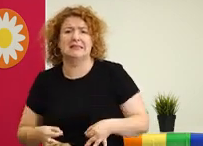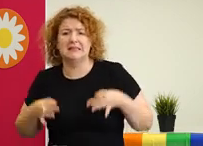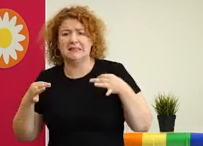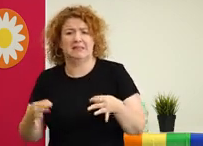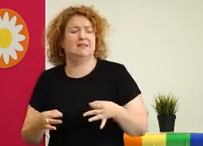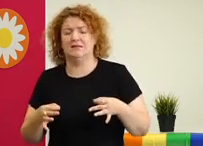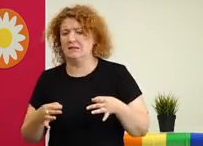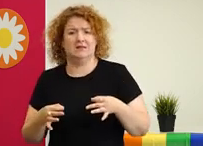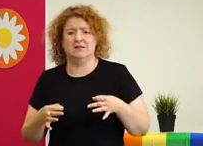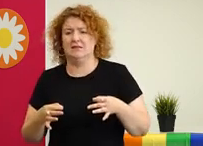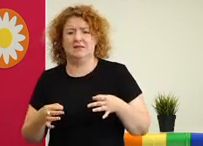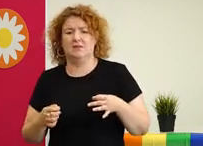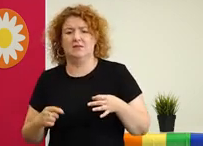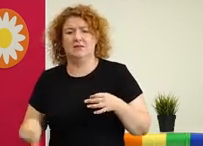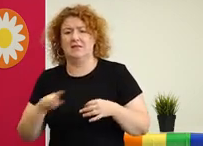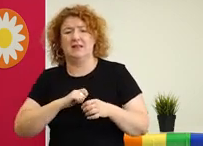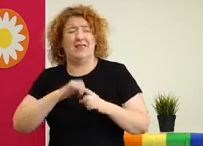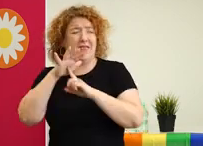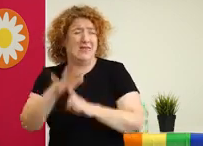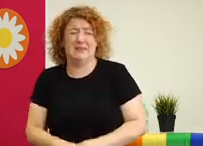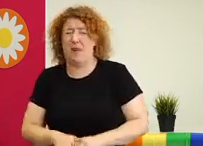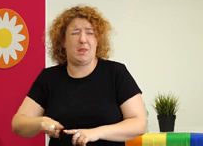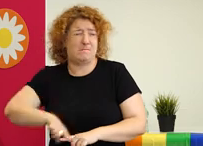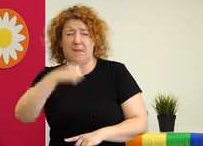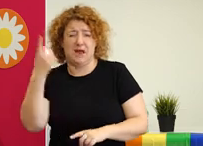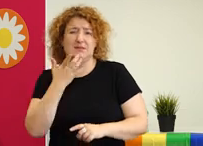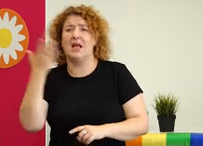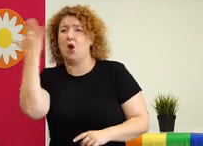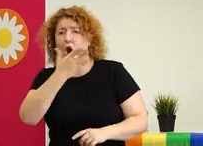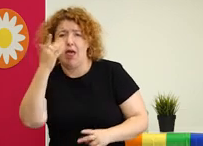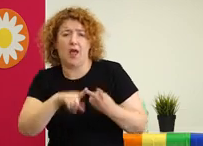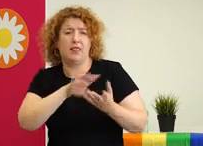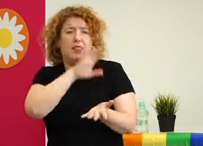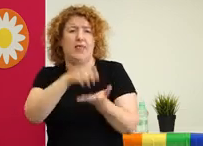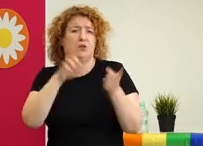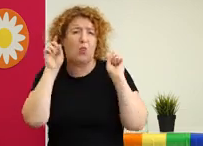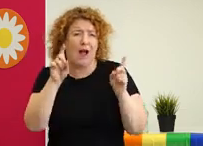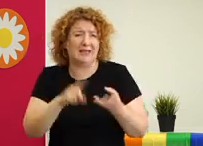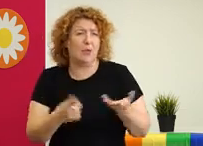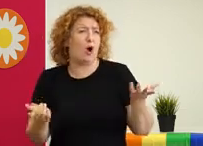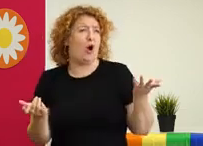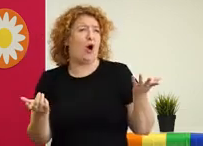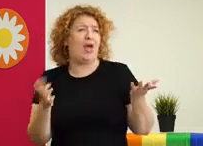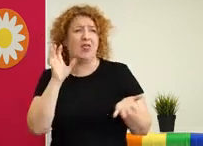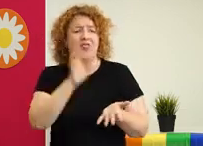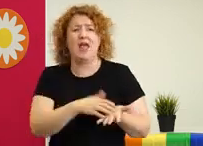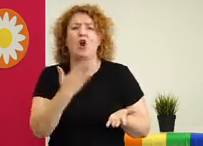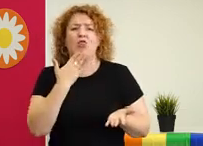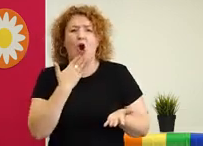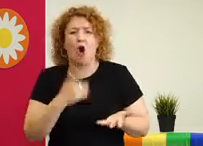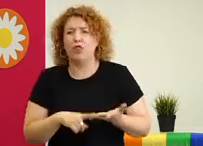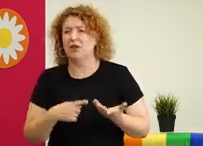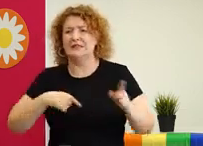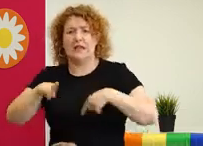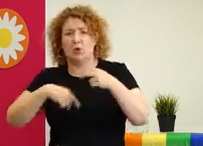cresta de todas las formas de discriminaciones, en las escuelas, en los centros educativos, en los centros de ocio, en